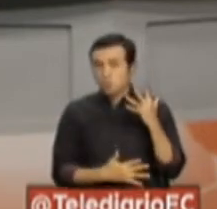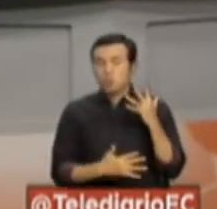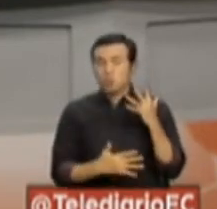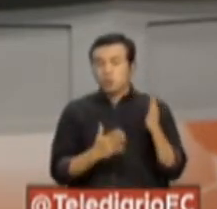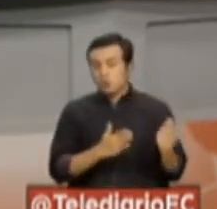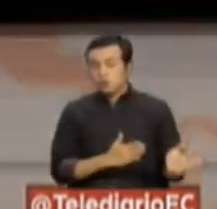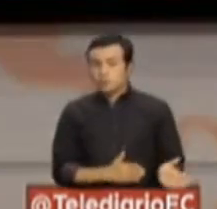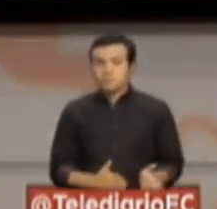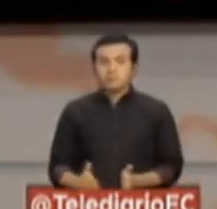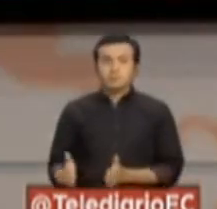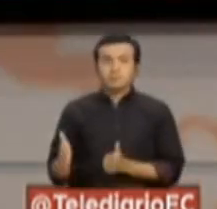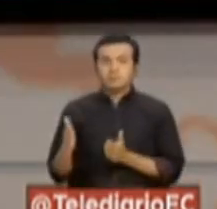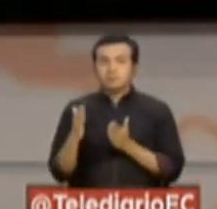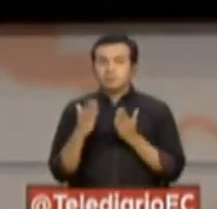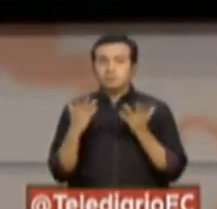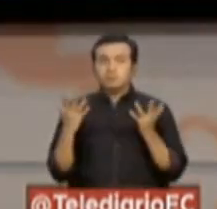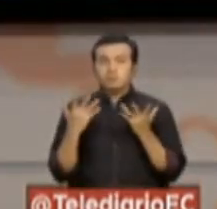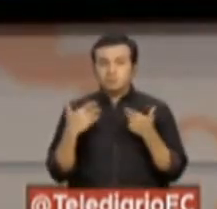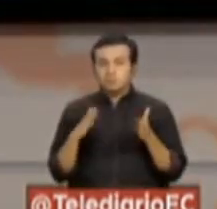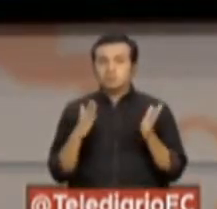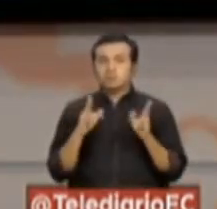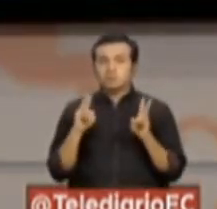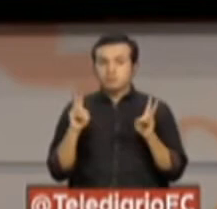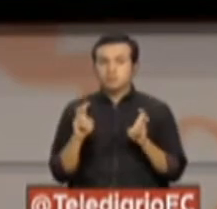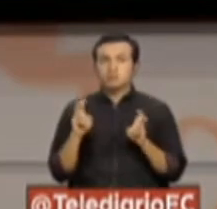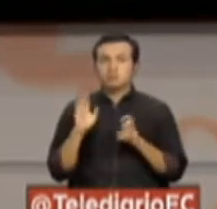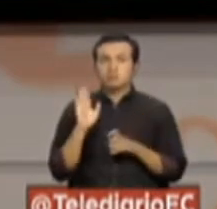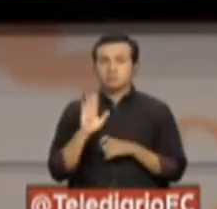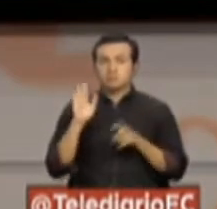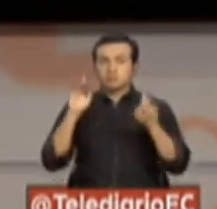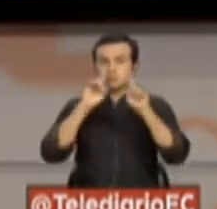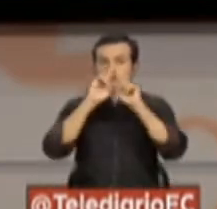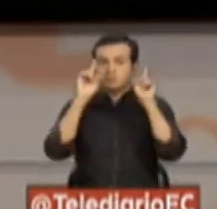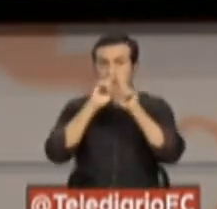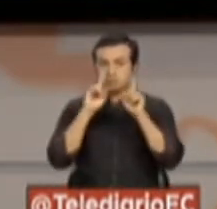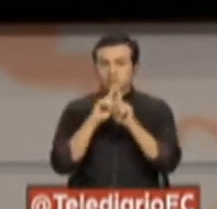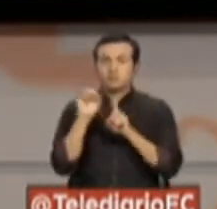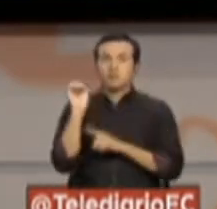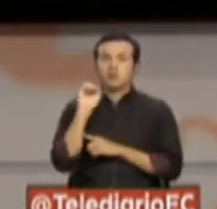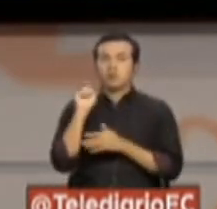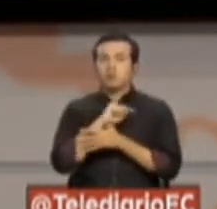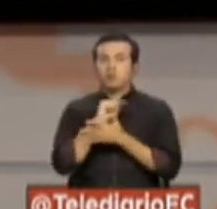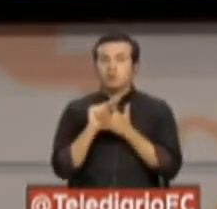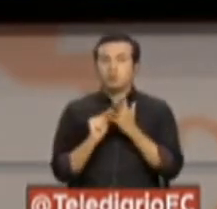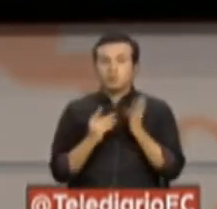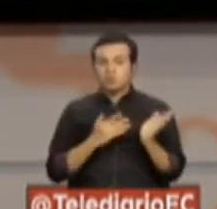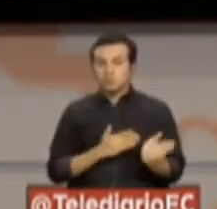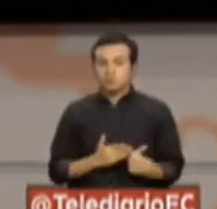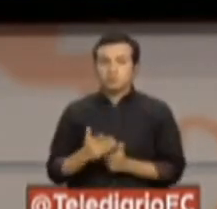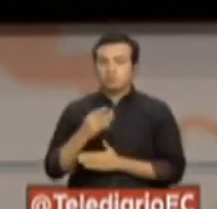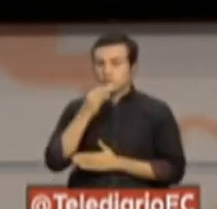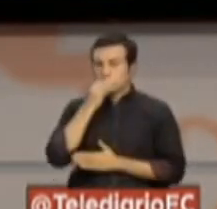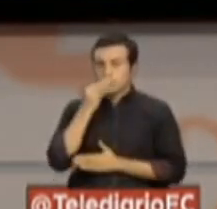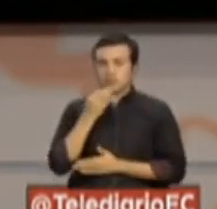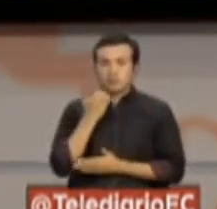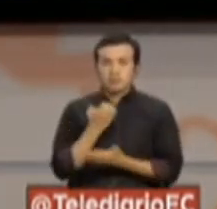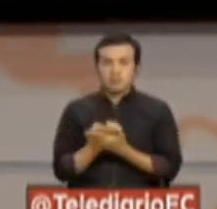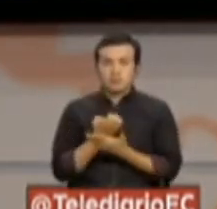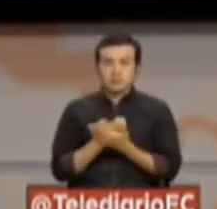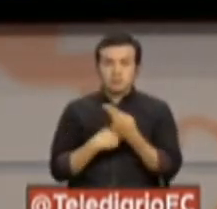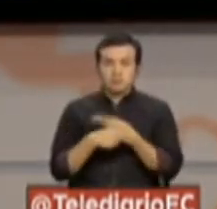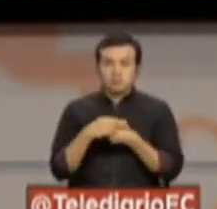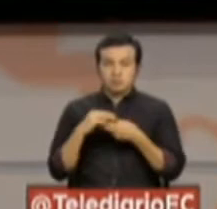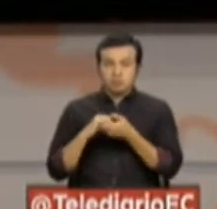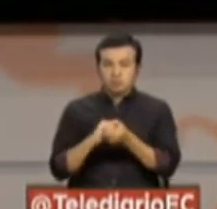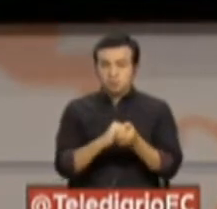sector organizativo, organizado, el que tiene que ver desde la parte empresarial o como se denomina el sector real de la economía popular y